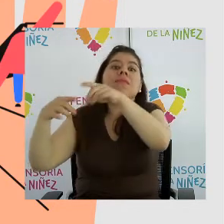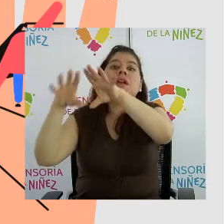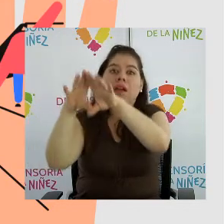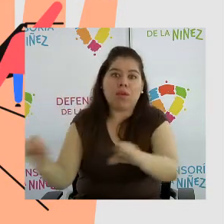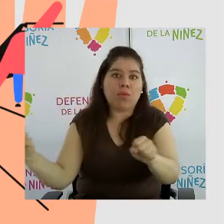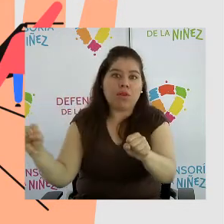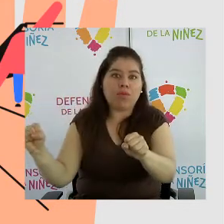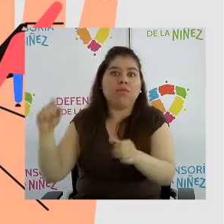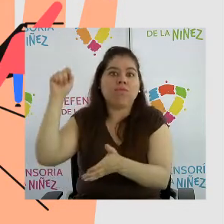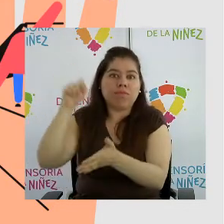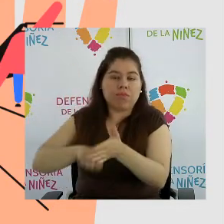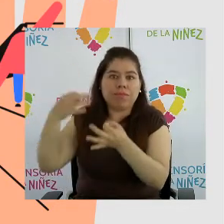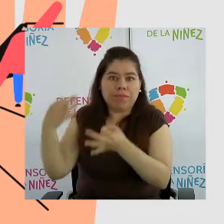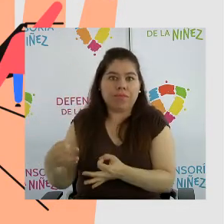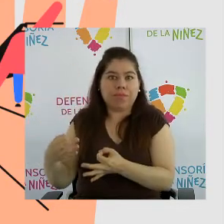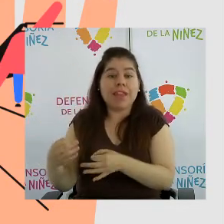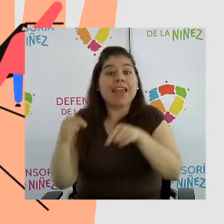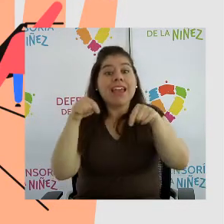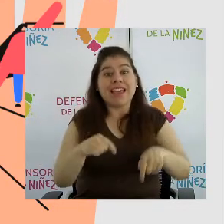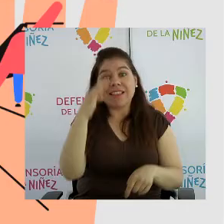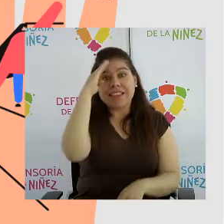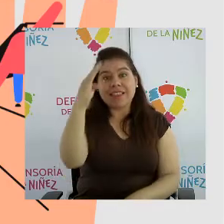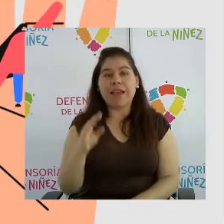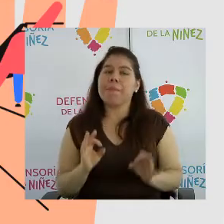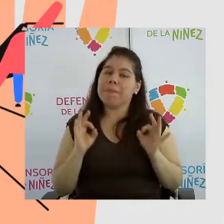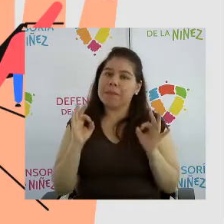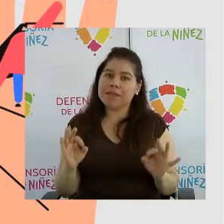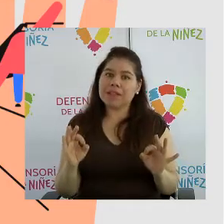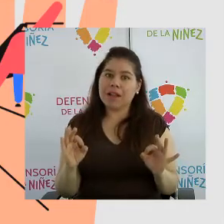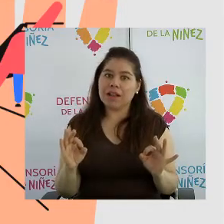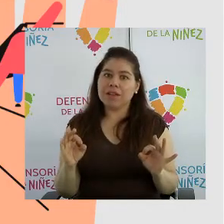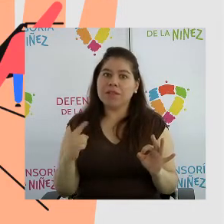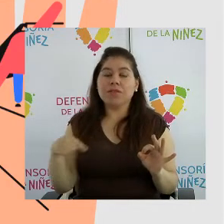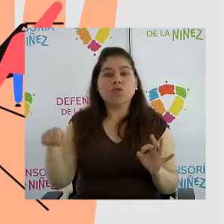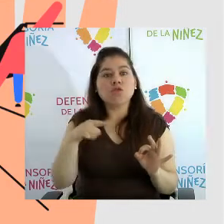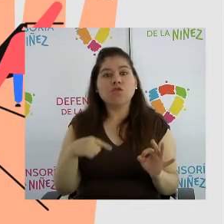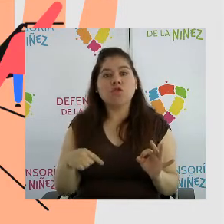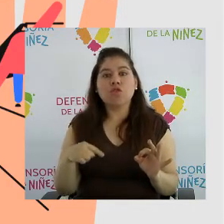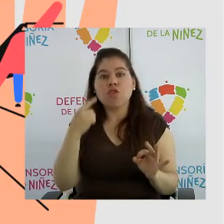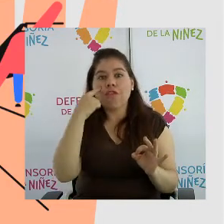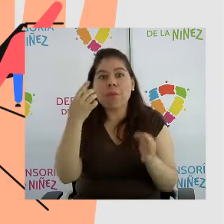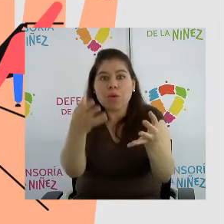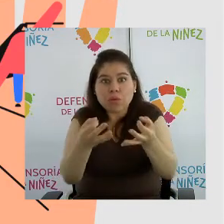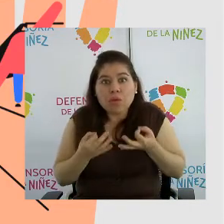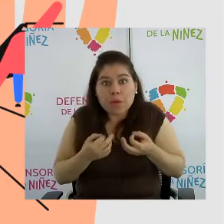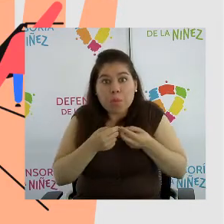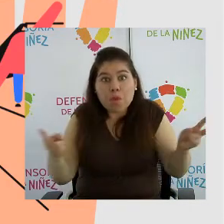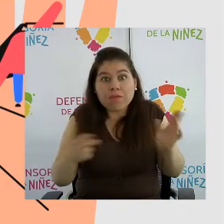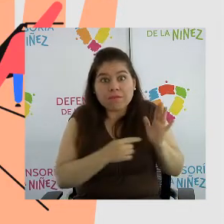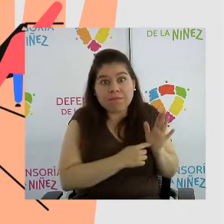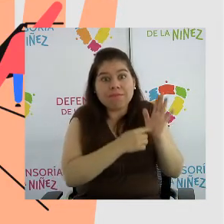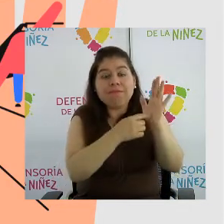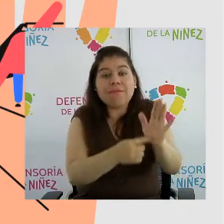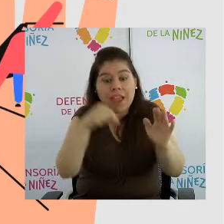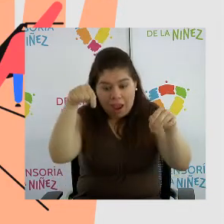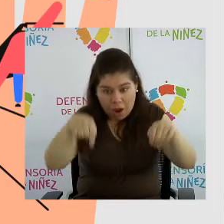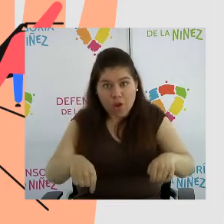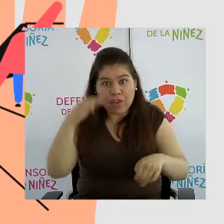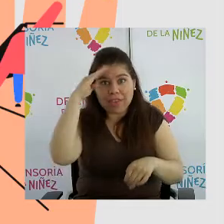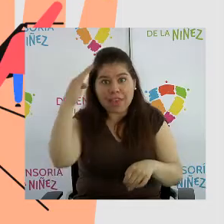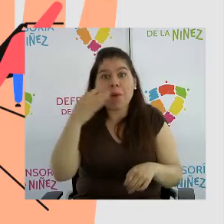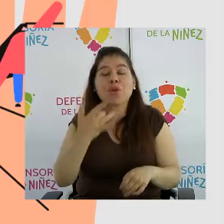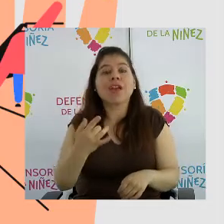un día especial y lo hemos elegido como el día en el cual abordaremos y daremos cuenta pública de nuestro actuar, porque es el Día Universal